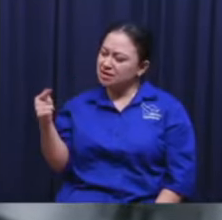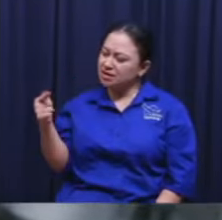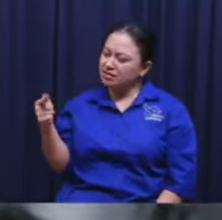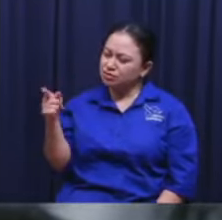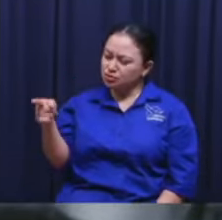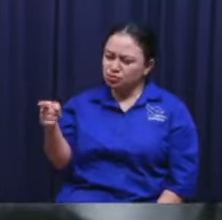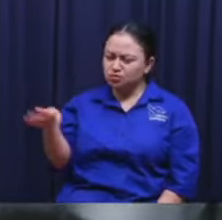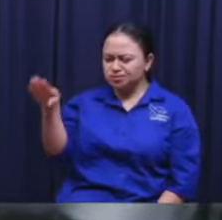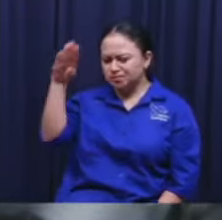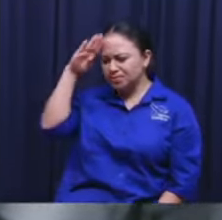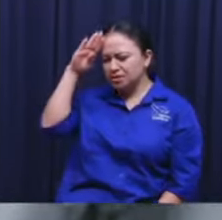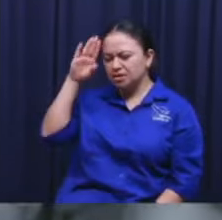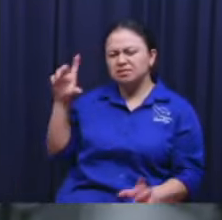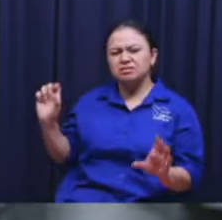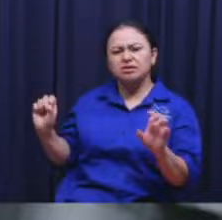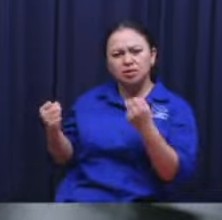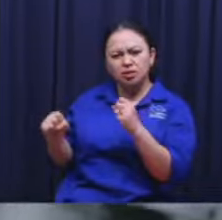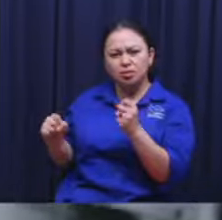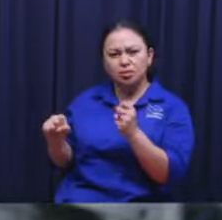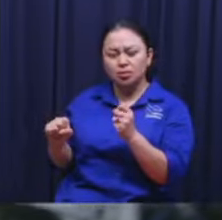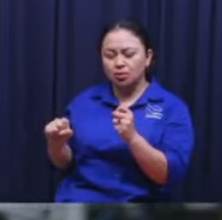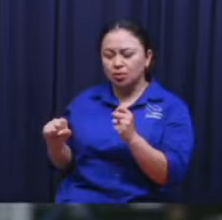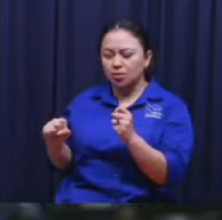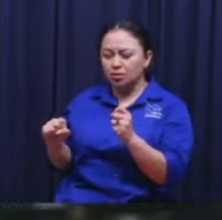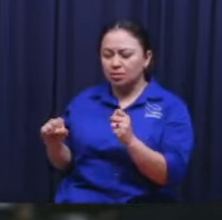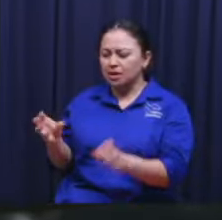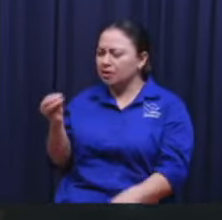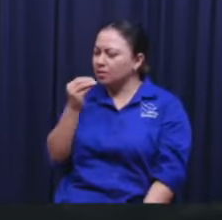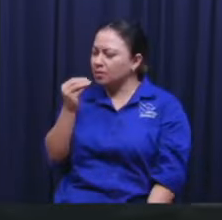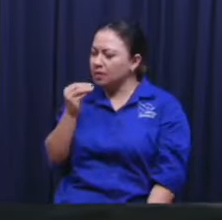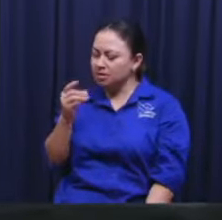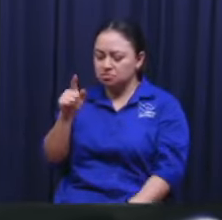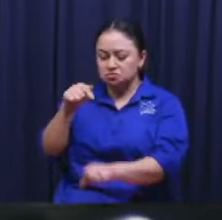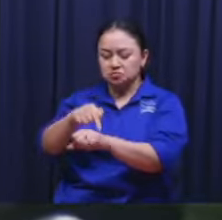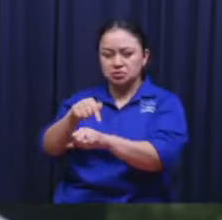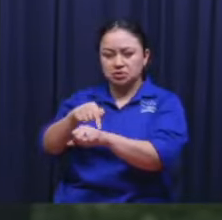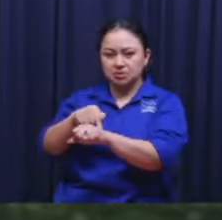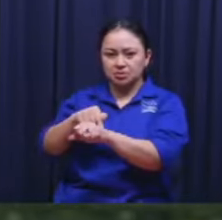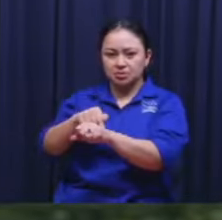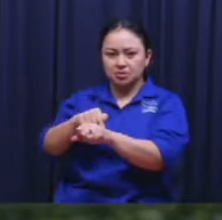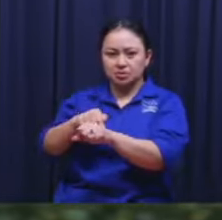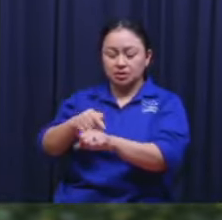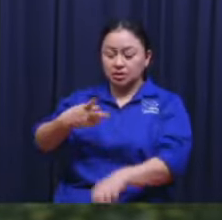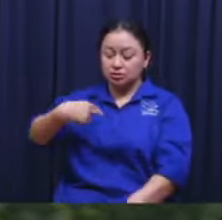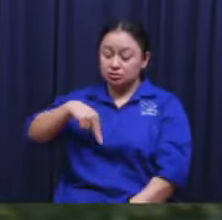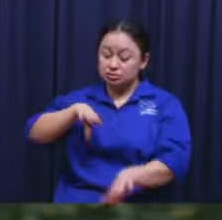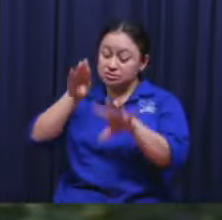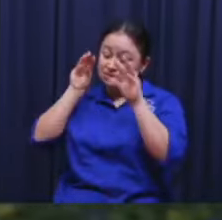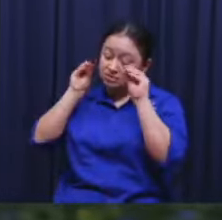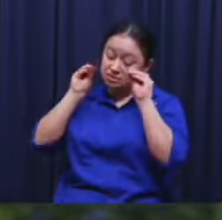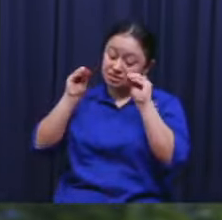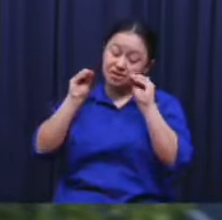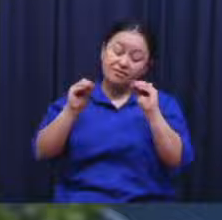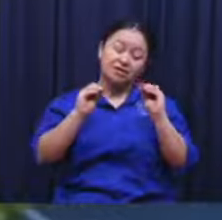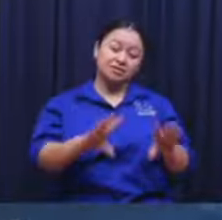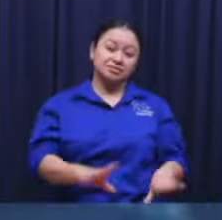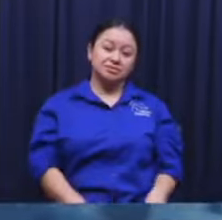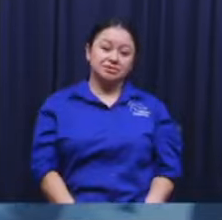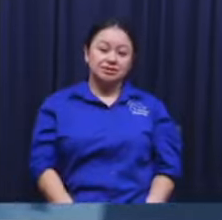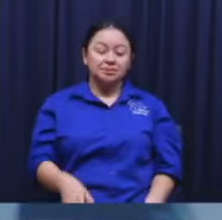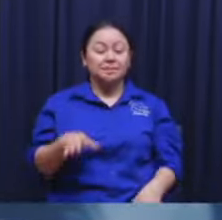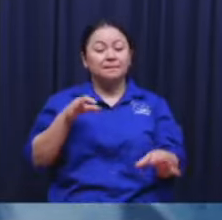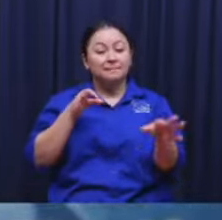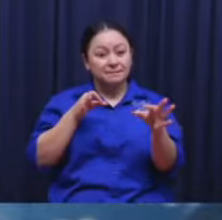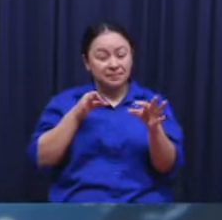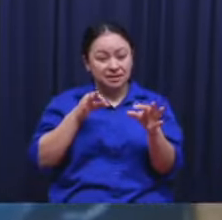decía. ¿Cómo hacían para comerle? ¿Cuánto tiempo? Ah, no. A nosotros nos enseñaban, decía, me empezó a contar él, ¿verdad? Nos enseñaban